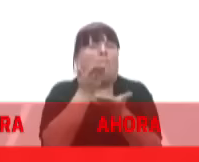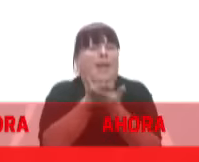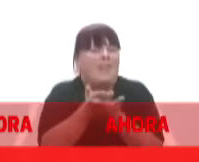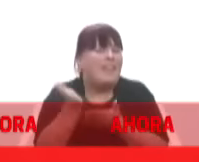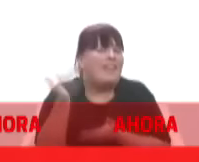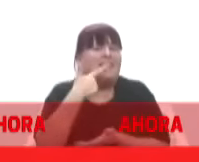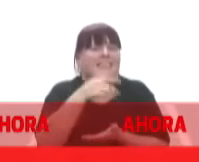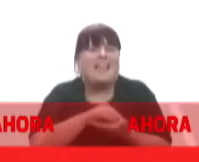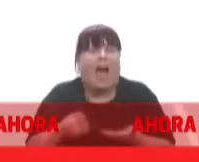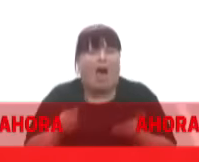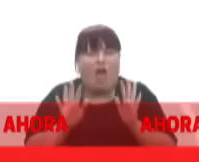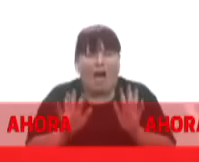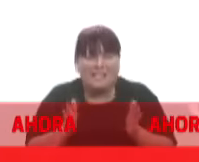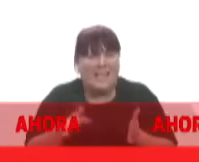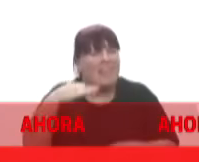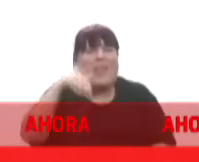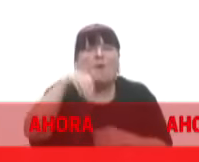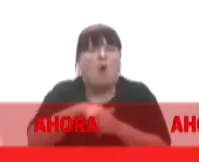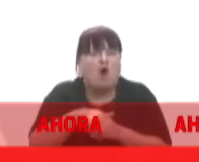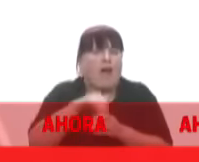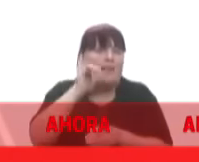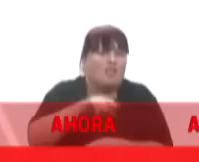los senadores. O sea, hay que votarla.